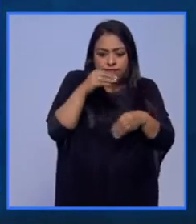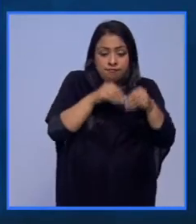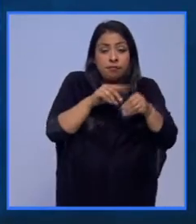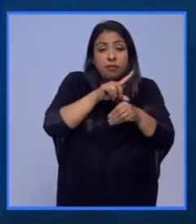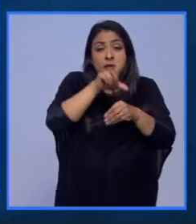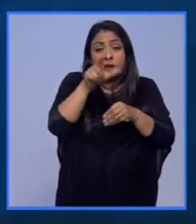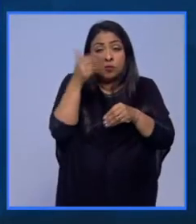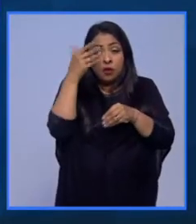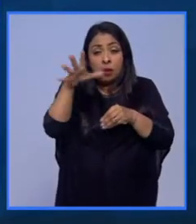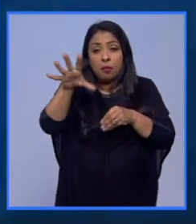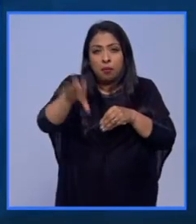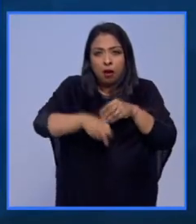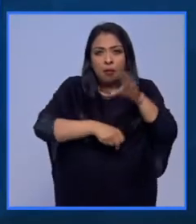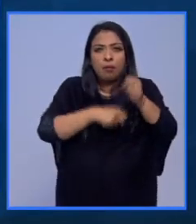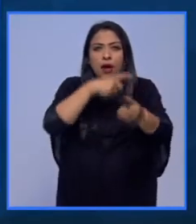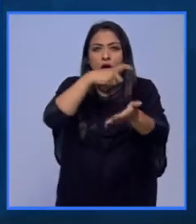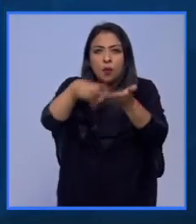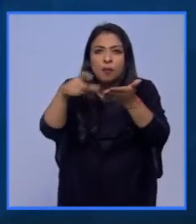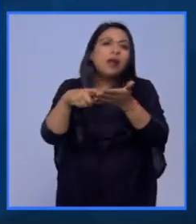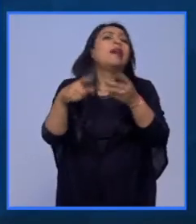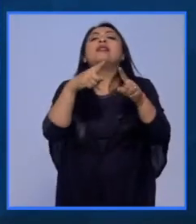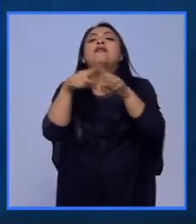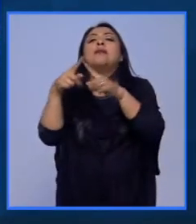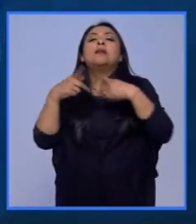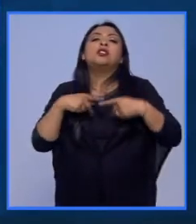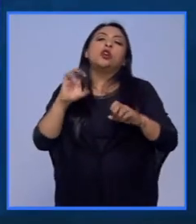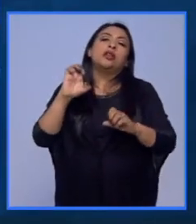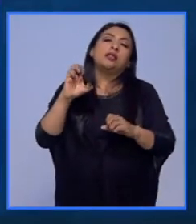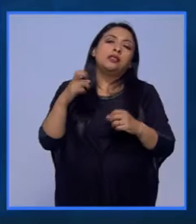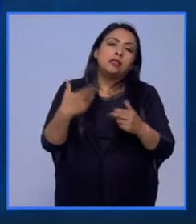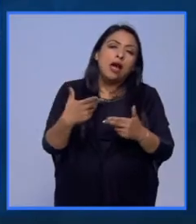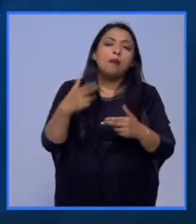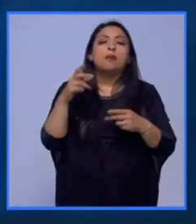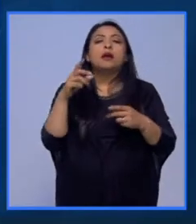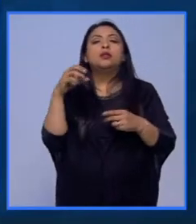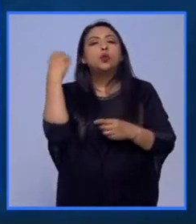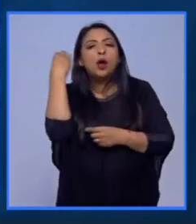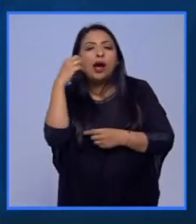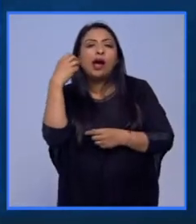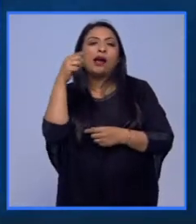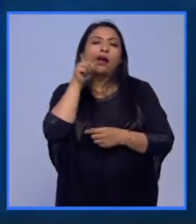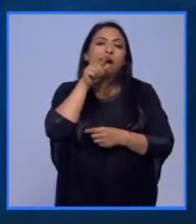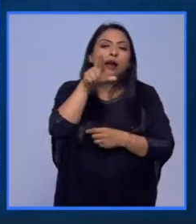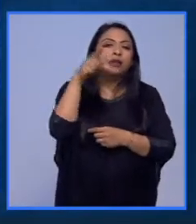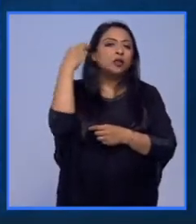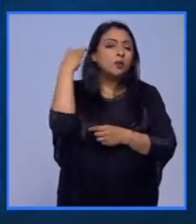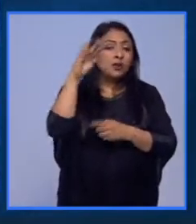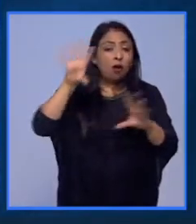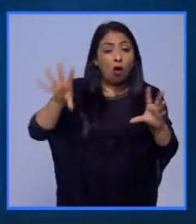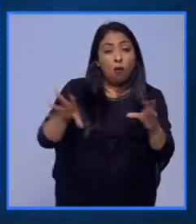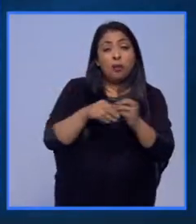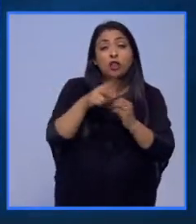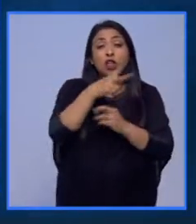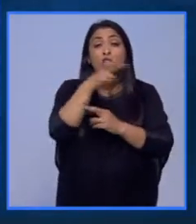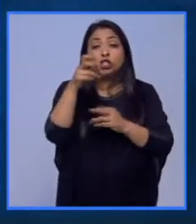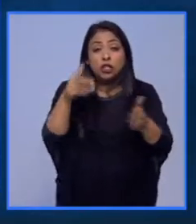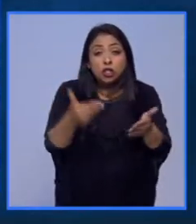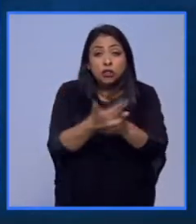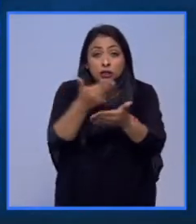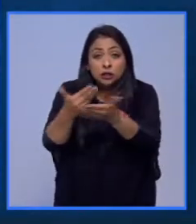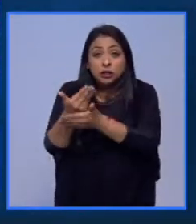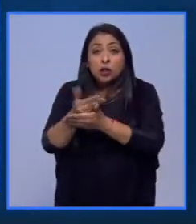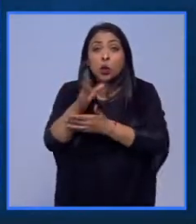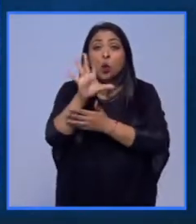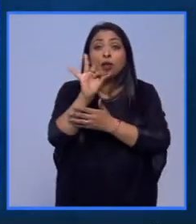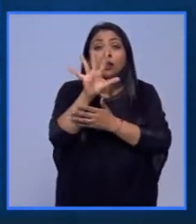tiempo fue adquiriendo otros elaborados por artesanos de Chiapas, Oaxaca, Jalisco y Michoacán. En total, más de 200 nacimientos de